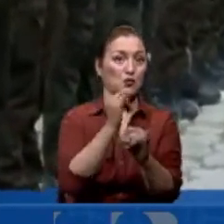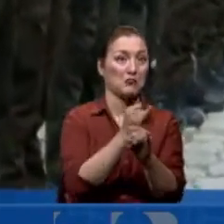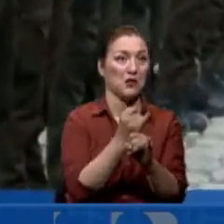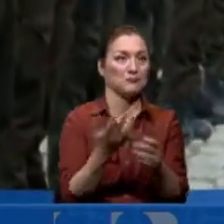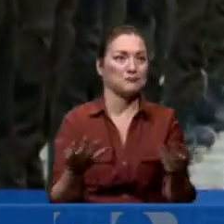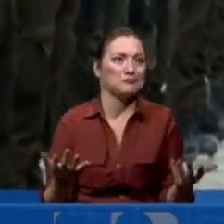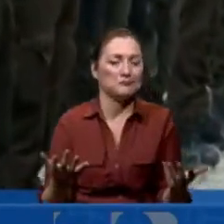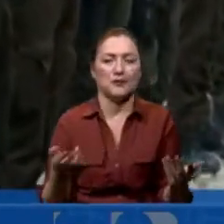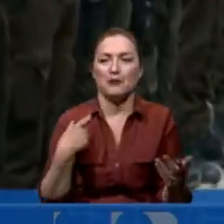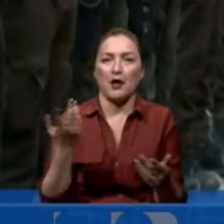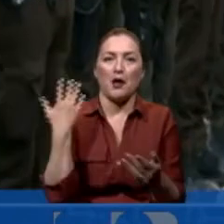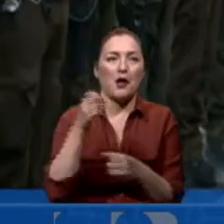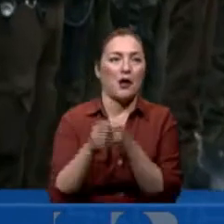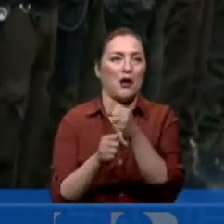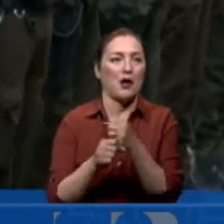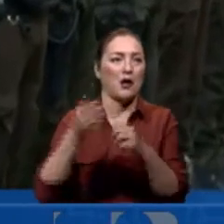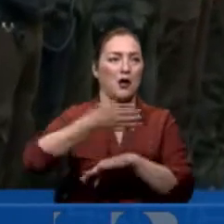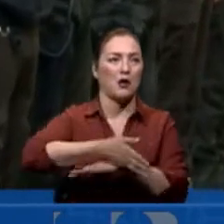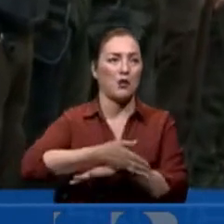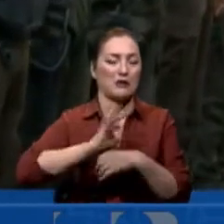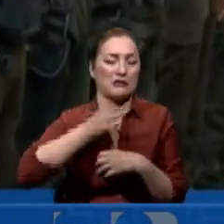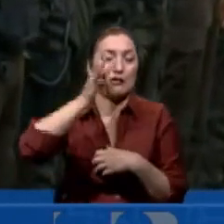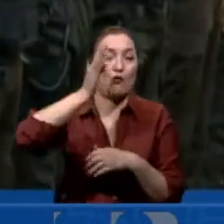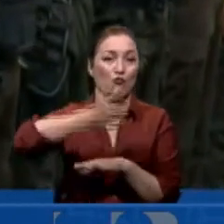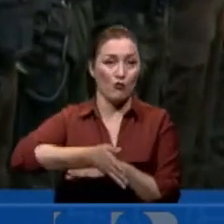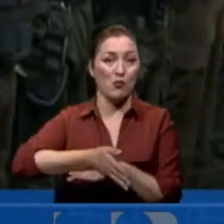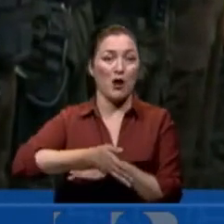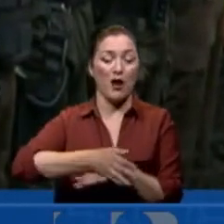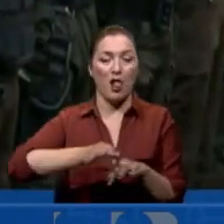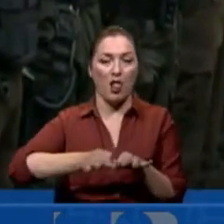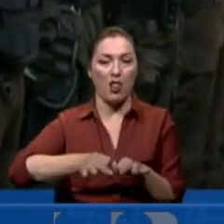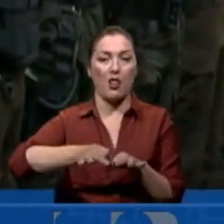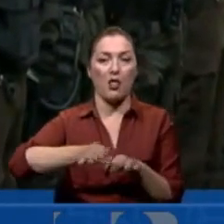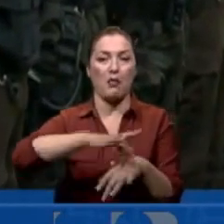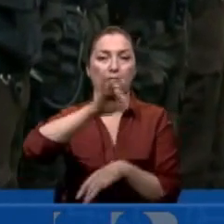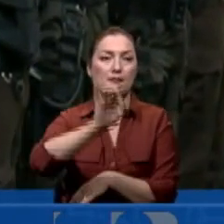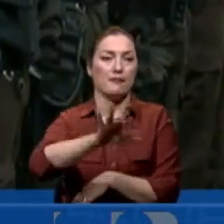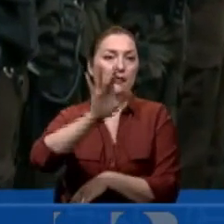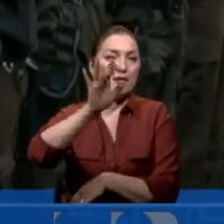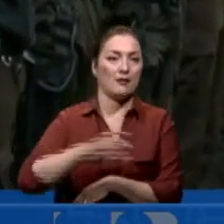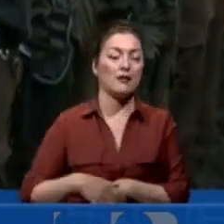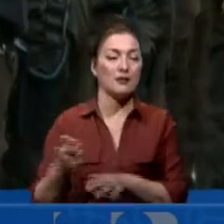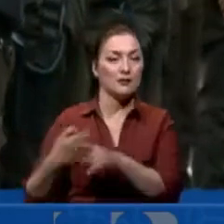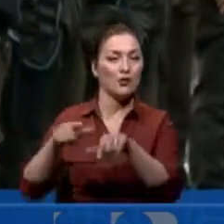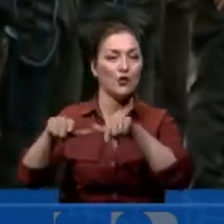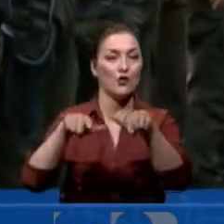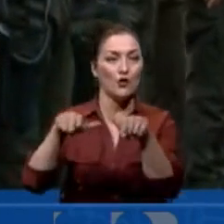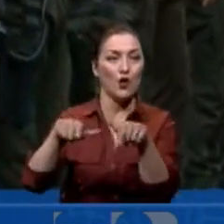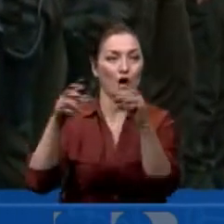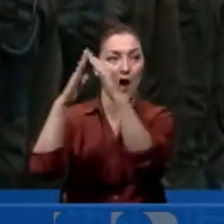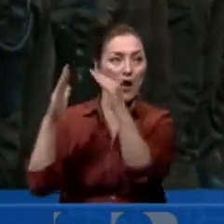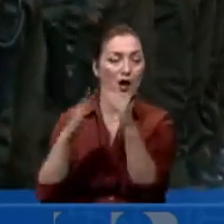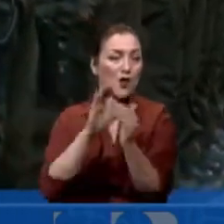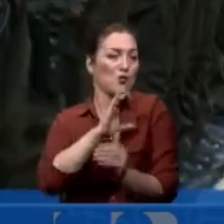pero lamentablemente hace unos años después de la pandemia esto este espacio quedó abandonado al igual que otros espacios